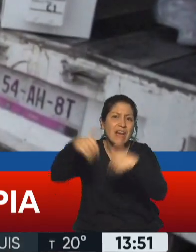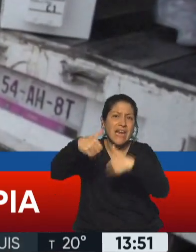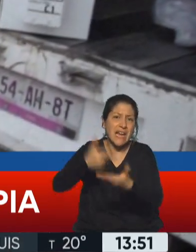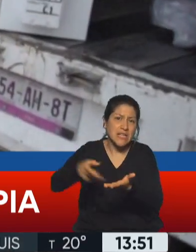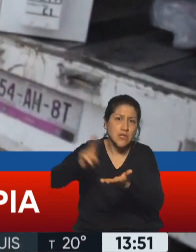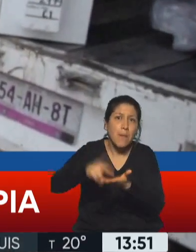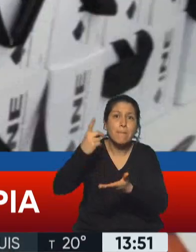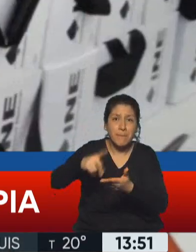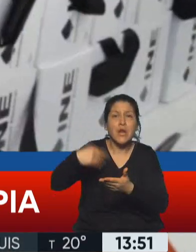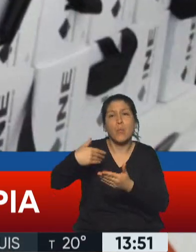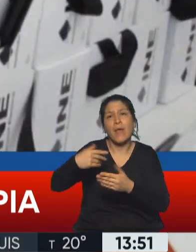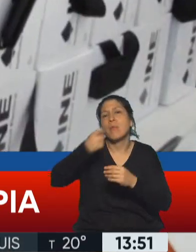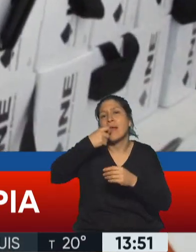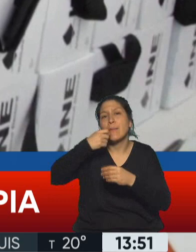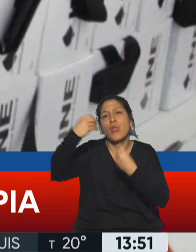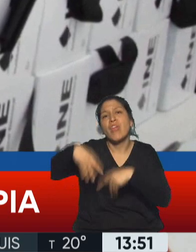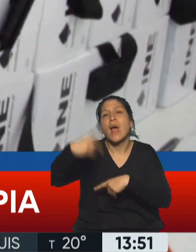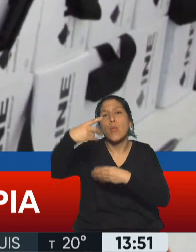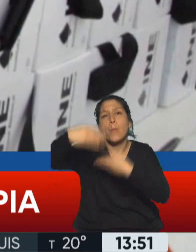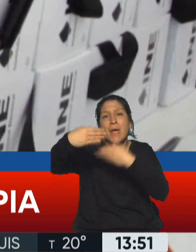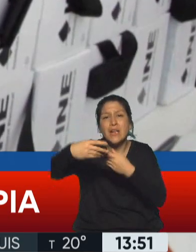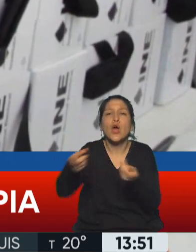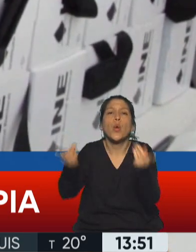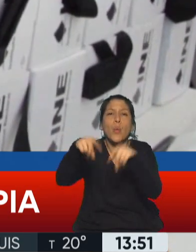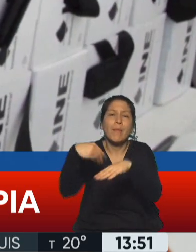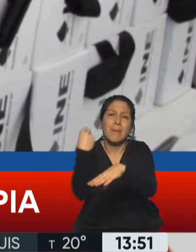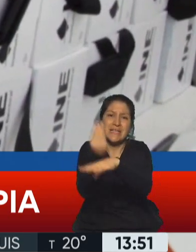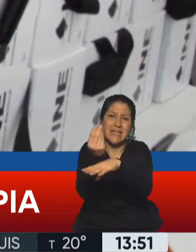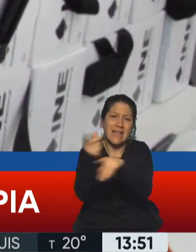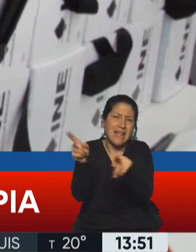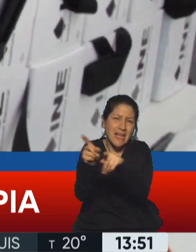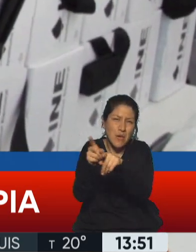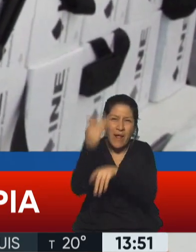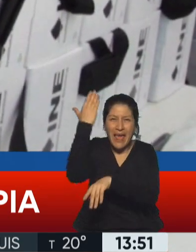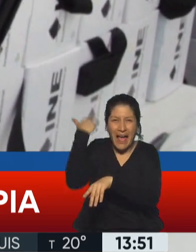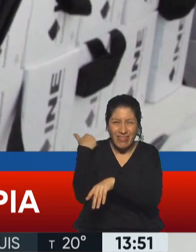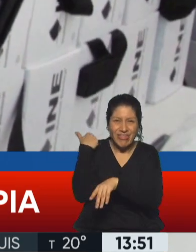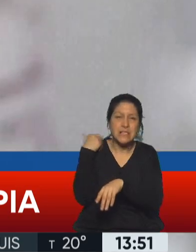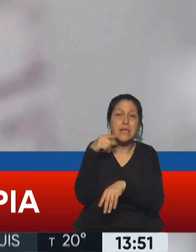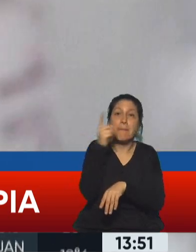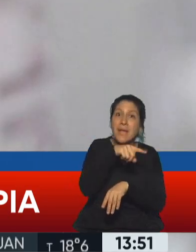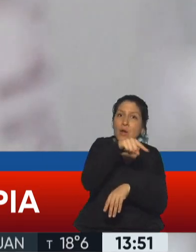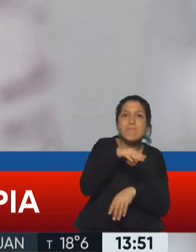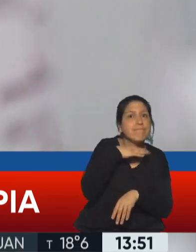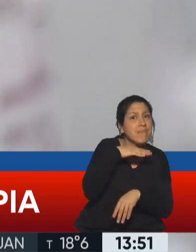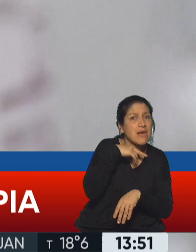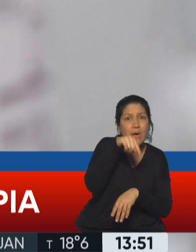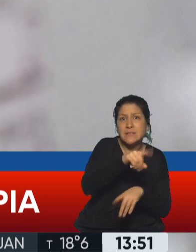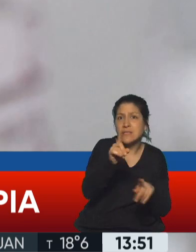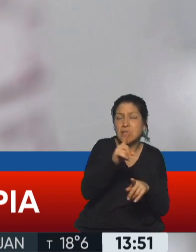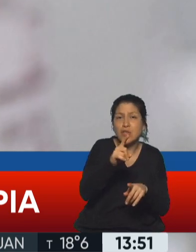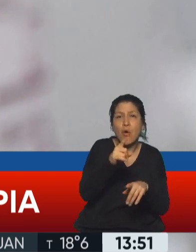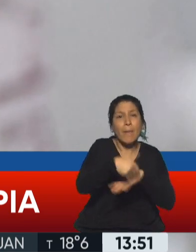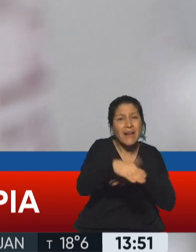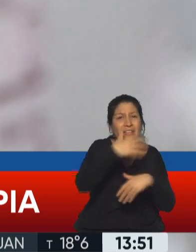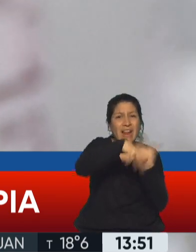reelegirte, pero si dejás pasar un periodo, podés volver a presentarte, como hicieron Bachelet y Piñera en Chile. Bueno, en México no es así, desde la Revolución Mexicana,